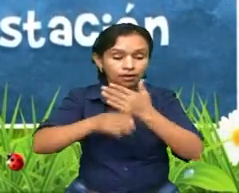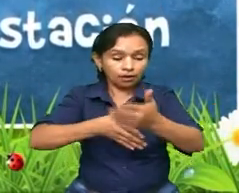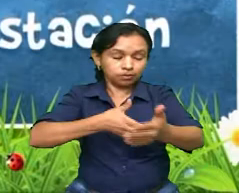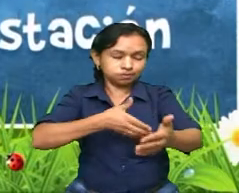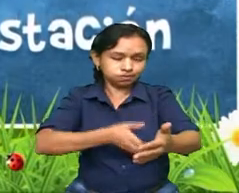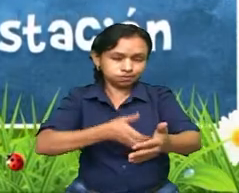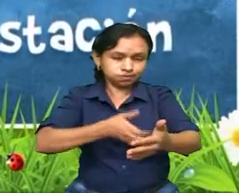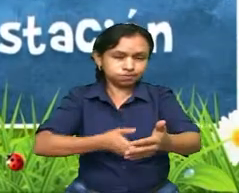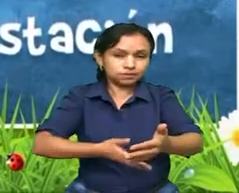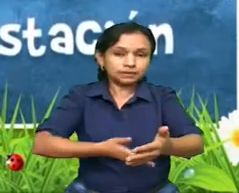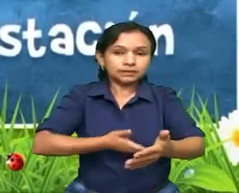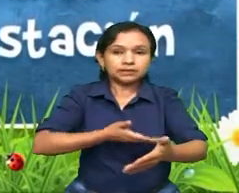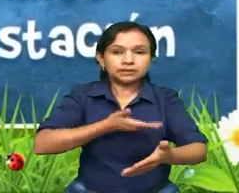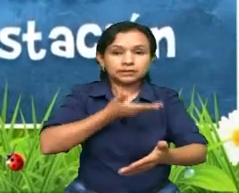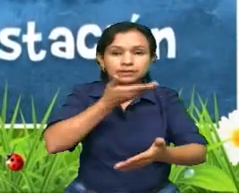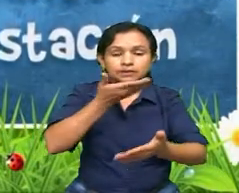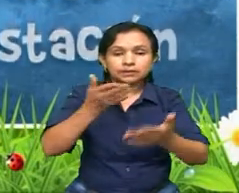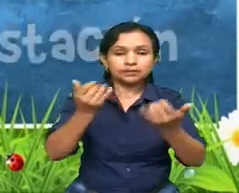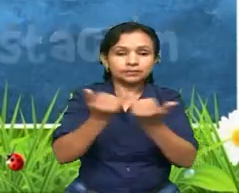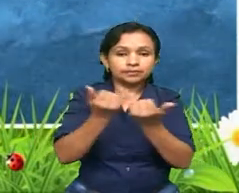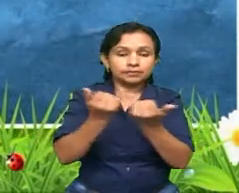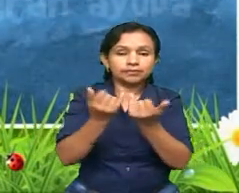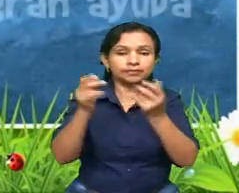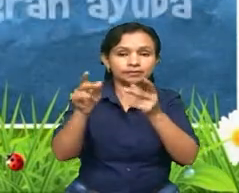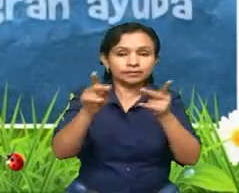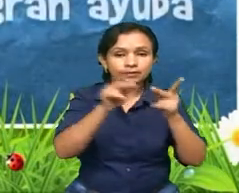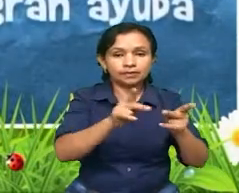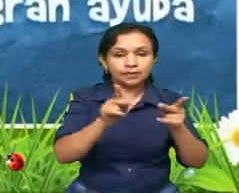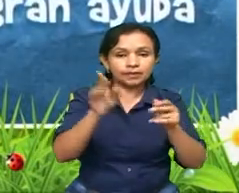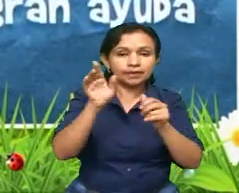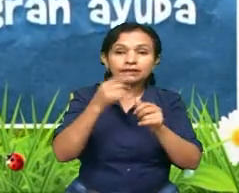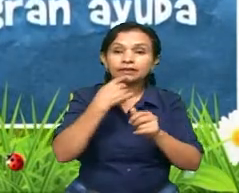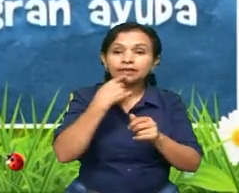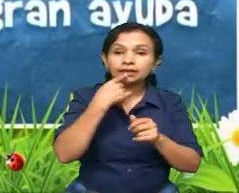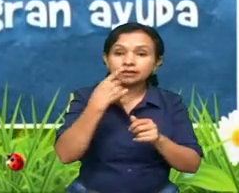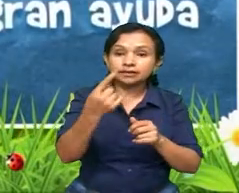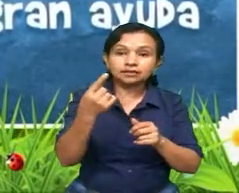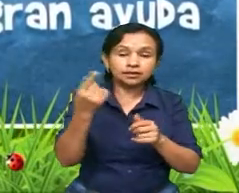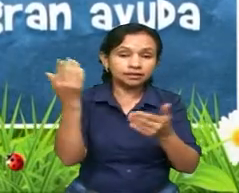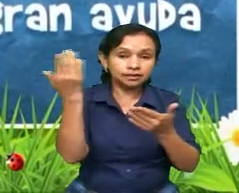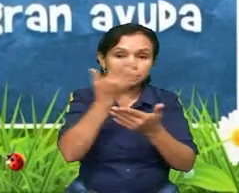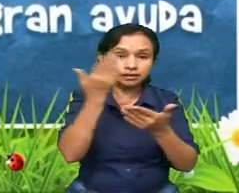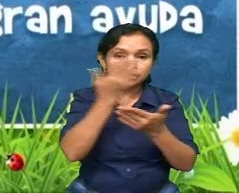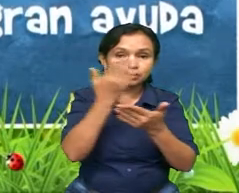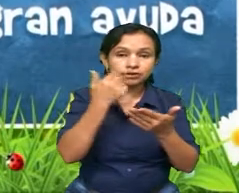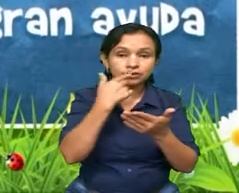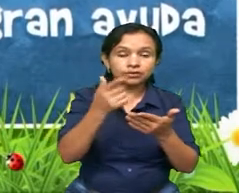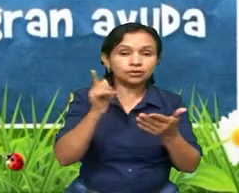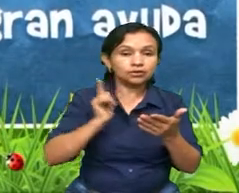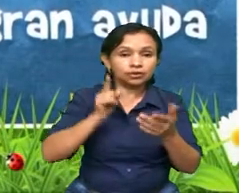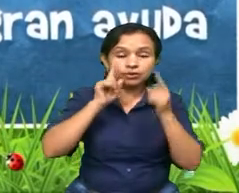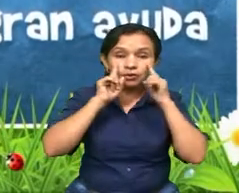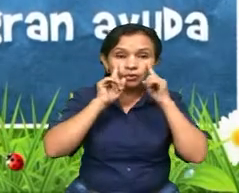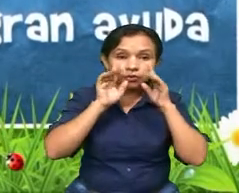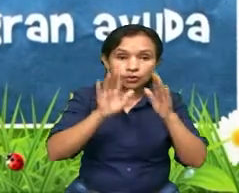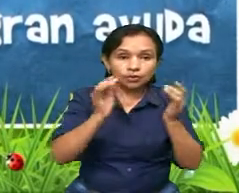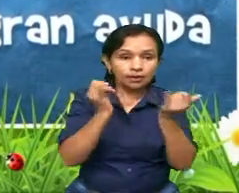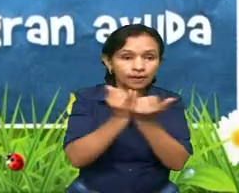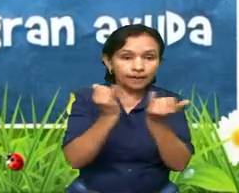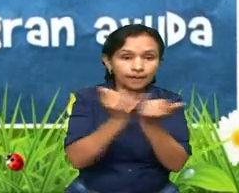hipertensión que suele presentarse durante la gestación. Cabe destacar que estudios señalan que mantener la presión